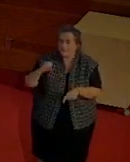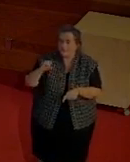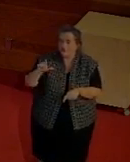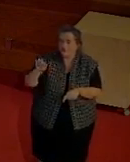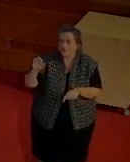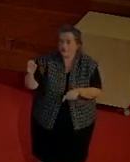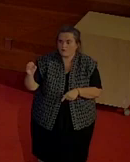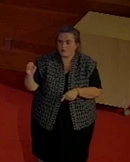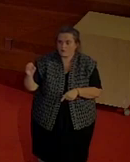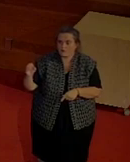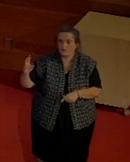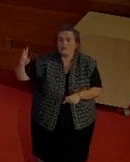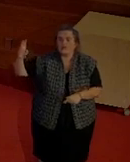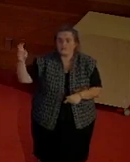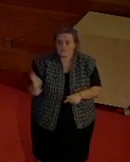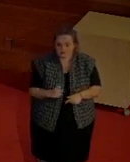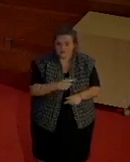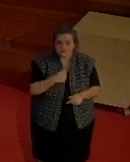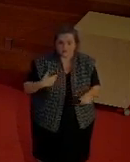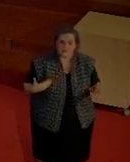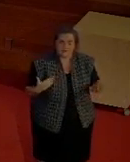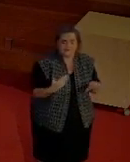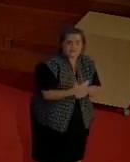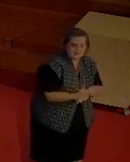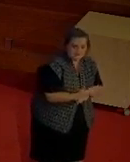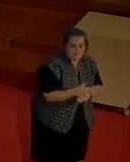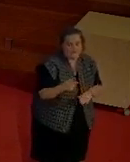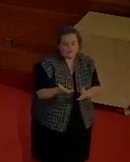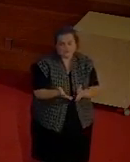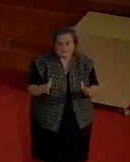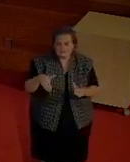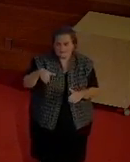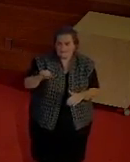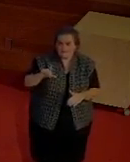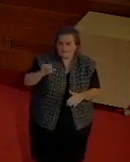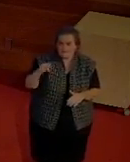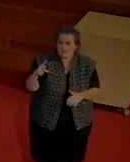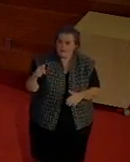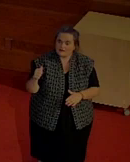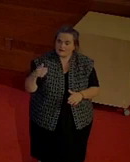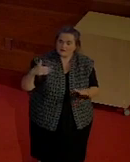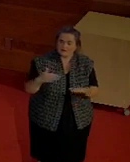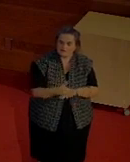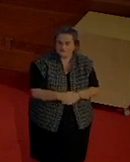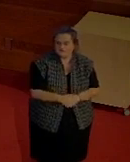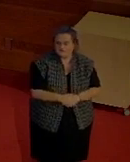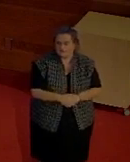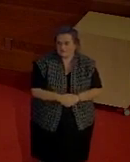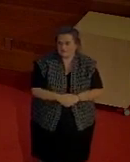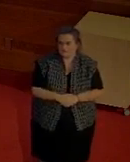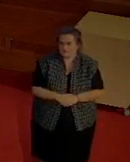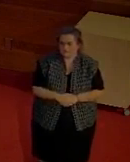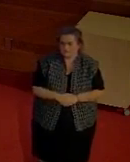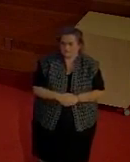China pasa por el estrecho de malaca todo lo que china vende y tiene que venir hacia aquí para Europa pasa por el Estrecho de